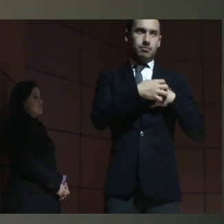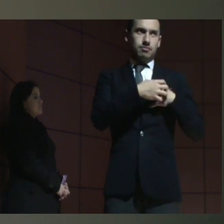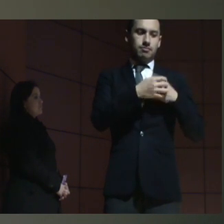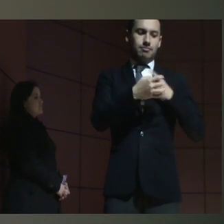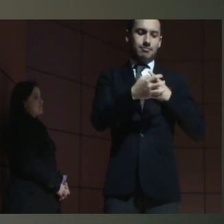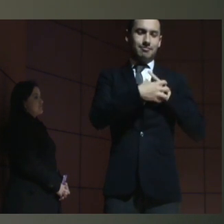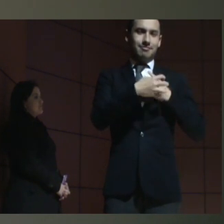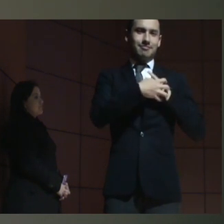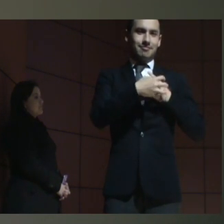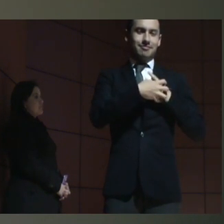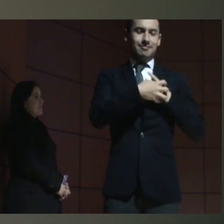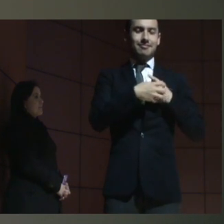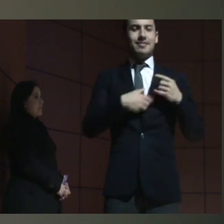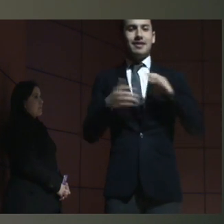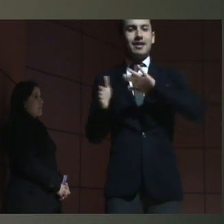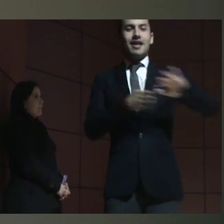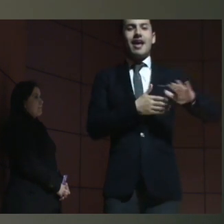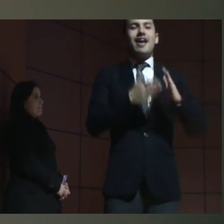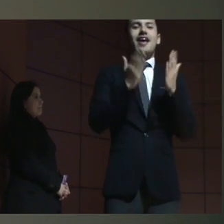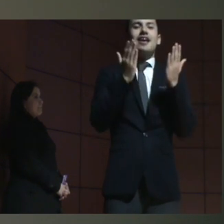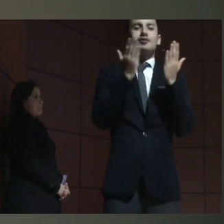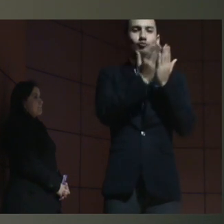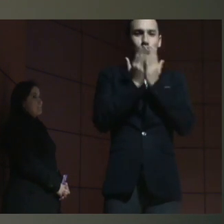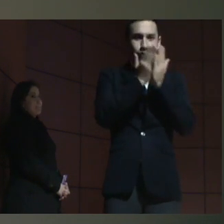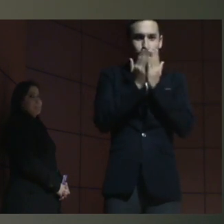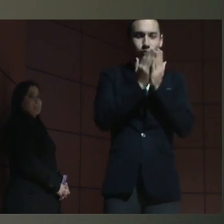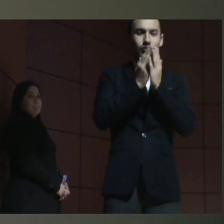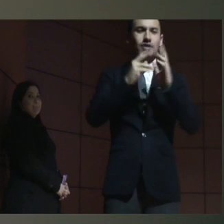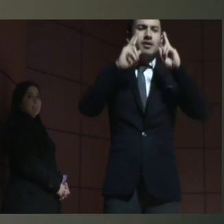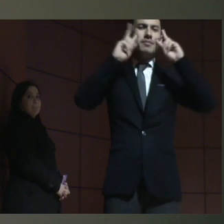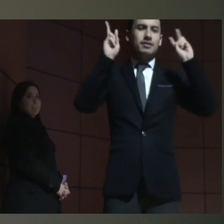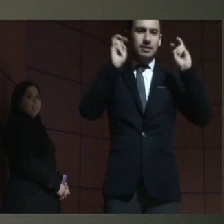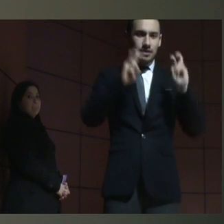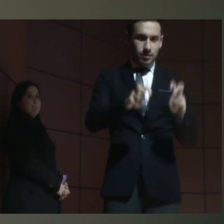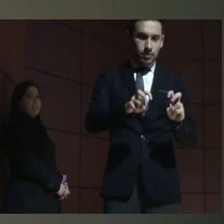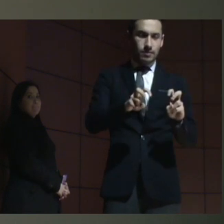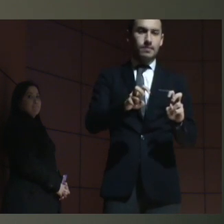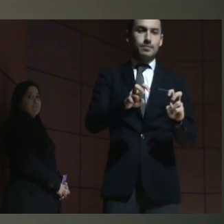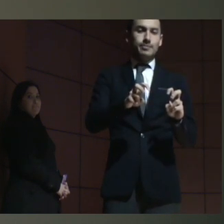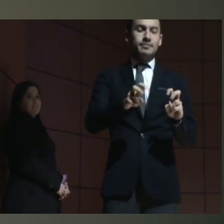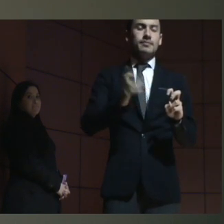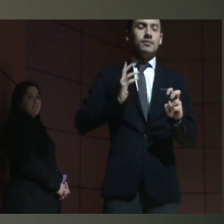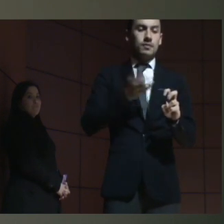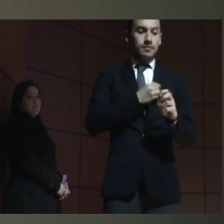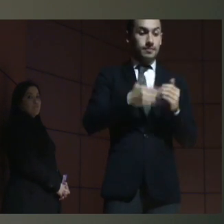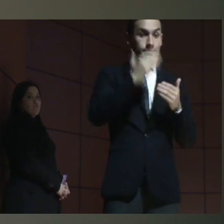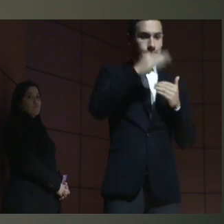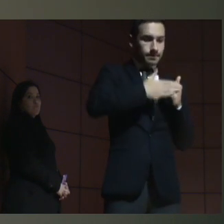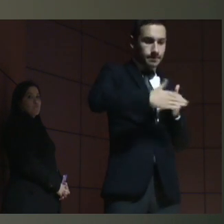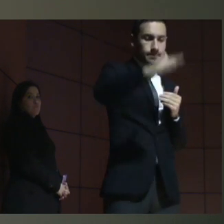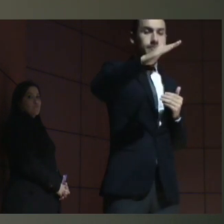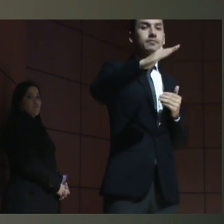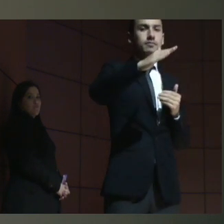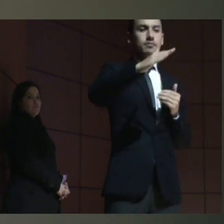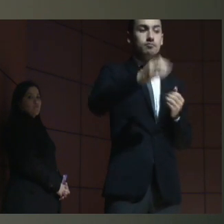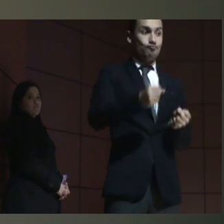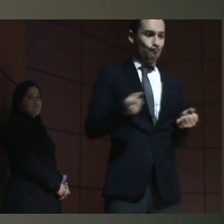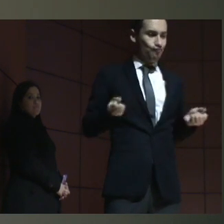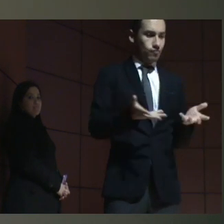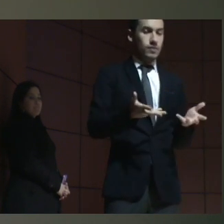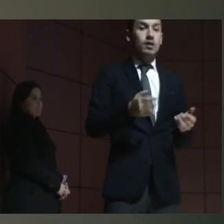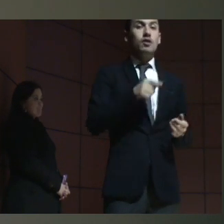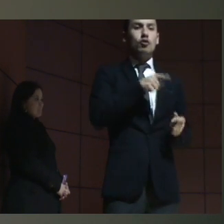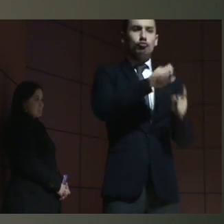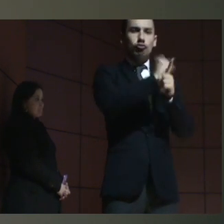necesariamente nuestros estudios de investigación es de aquí en adelante contribuyan a que en la